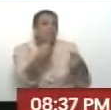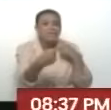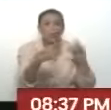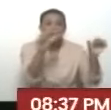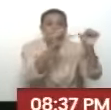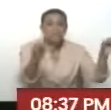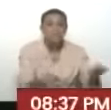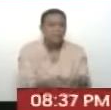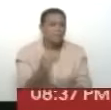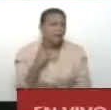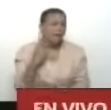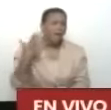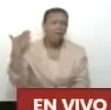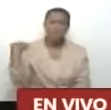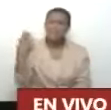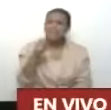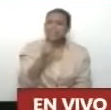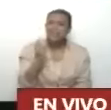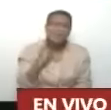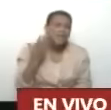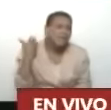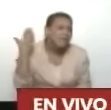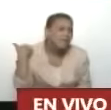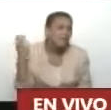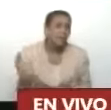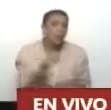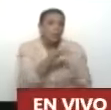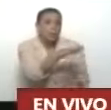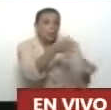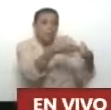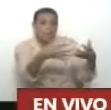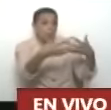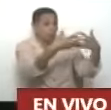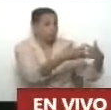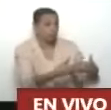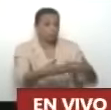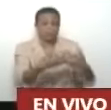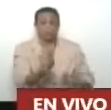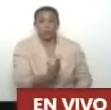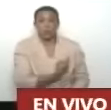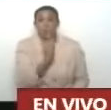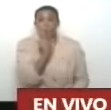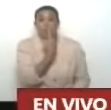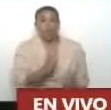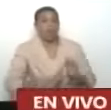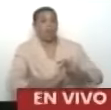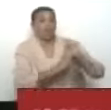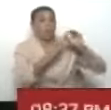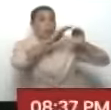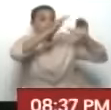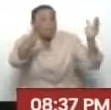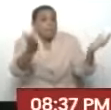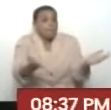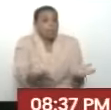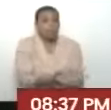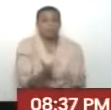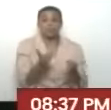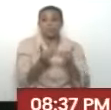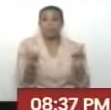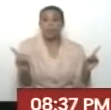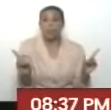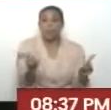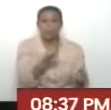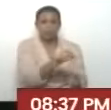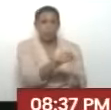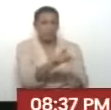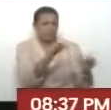sistema medieval. Es un sistema muy atrasado. Ellos quieren ser supuestamente los líderes del mundo libre y democrático, y